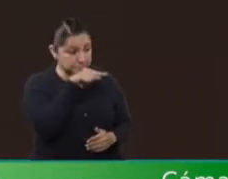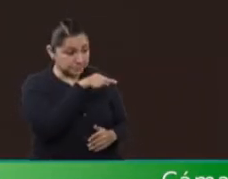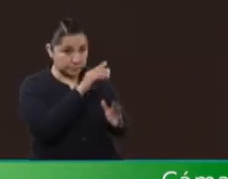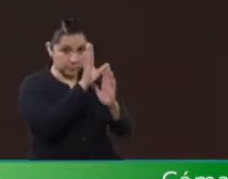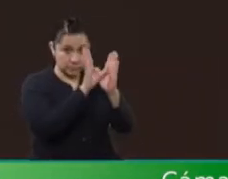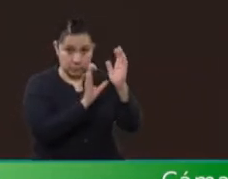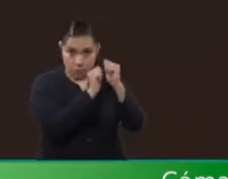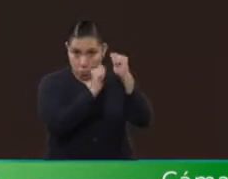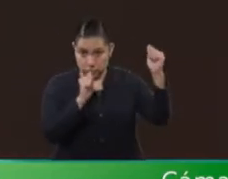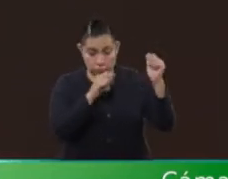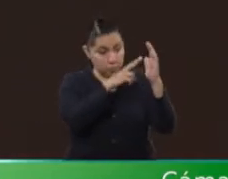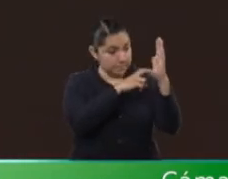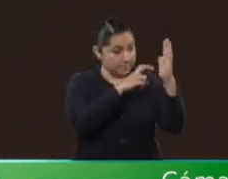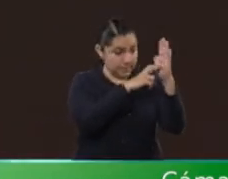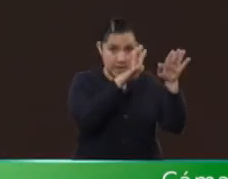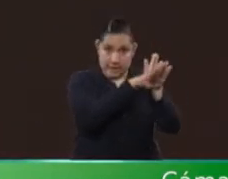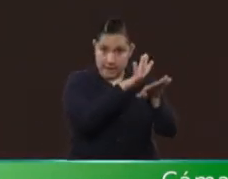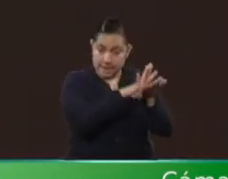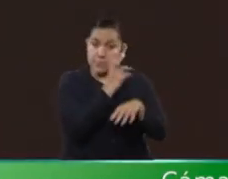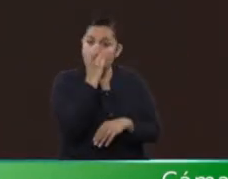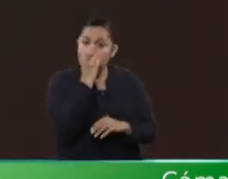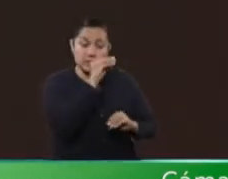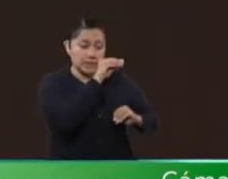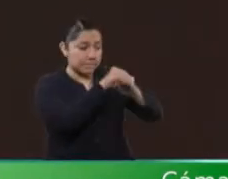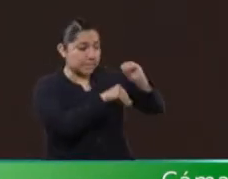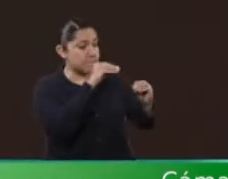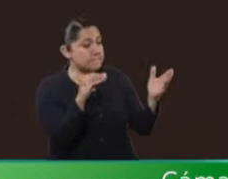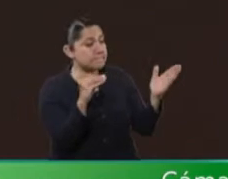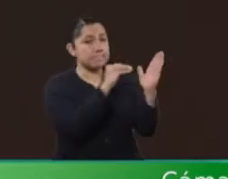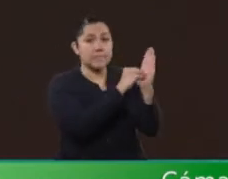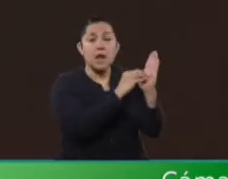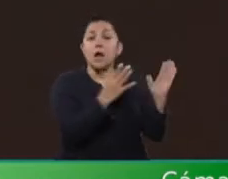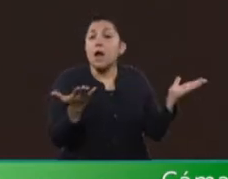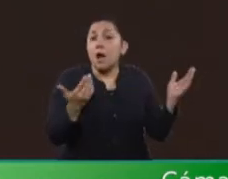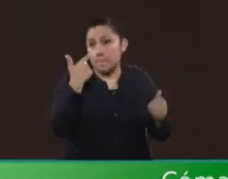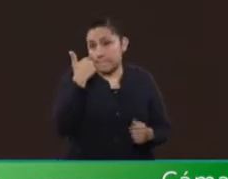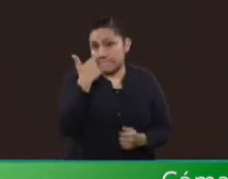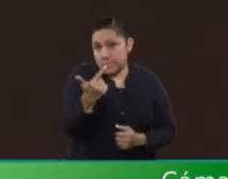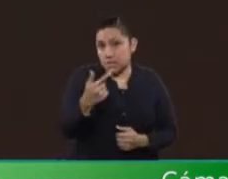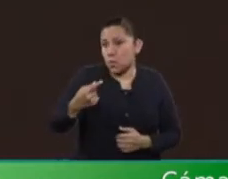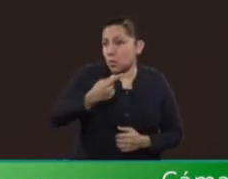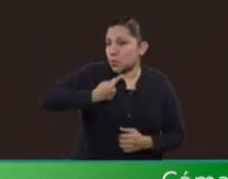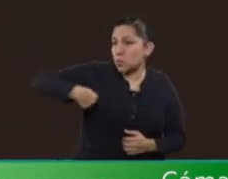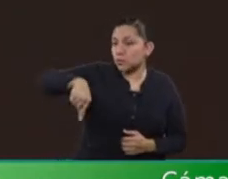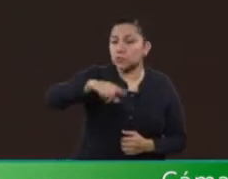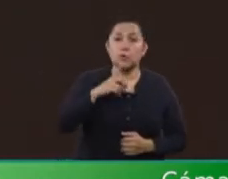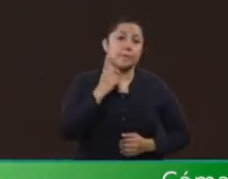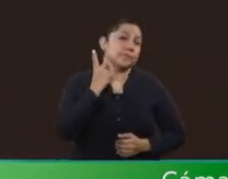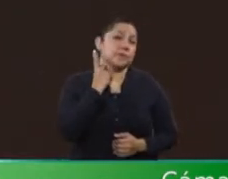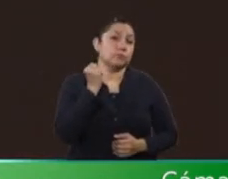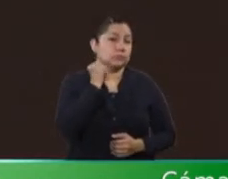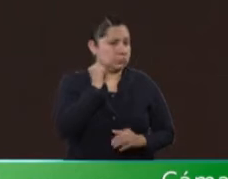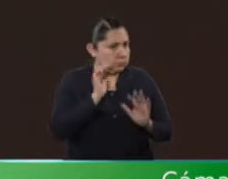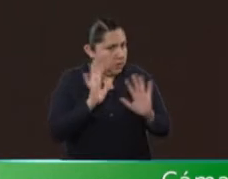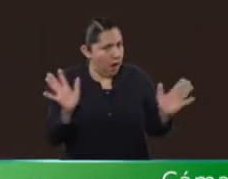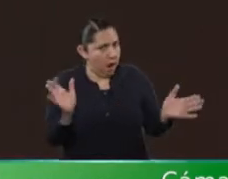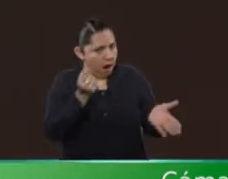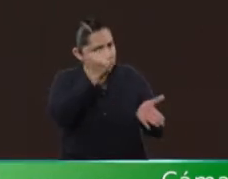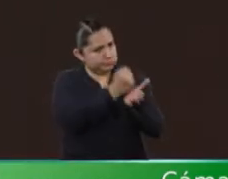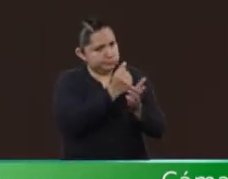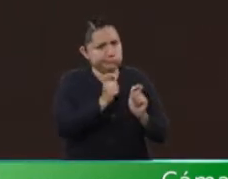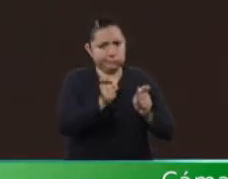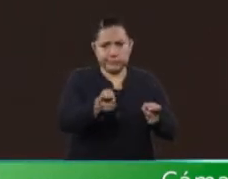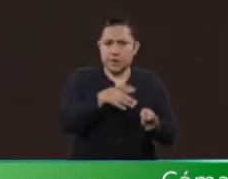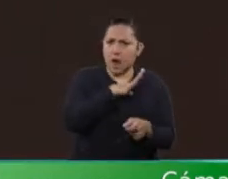términos de una buena conciencia como legisladores de que ya generamos el derecho y no hay nada más que hacer. No